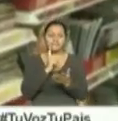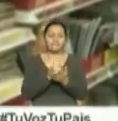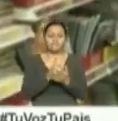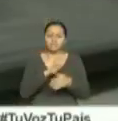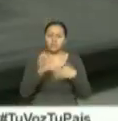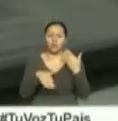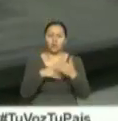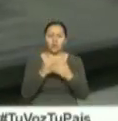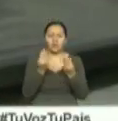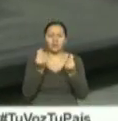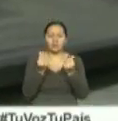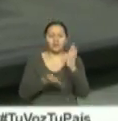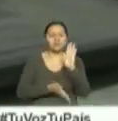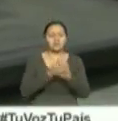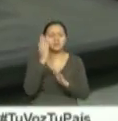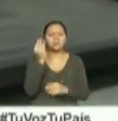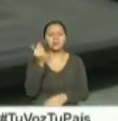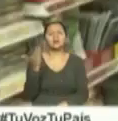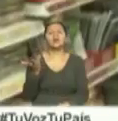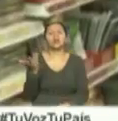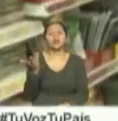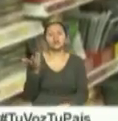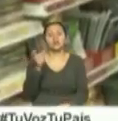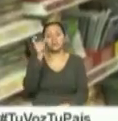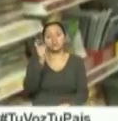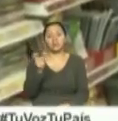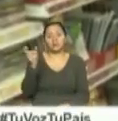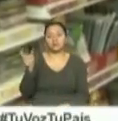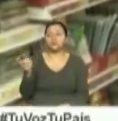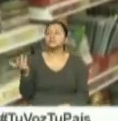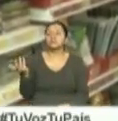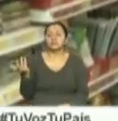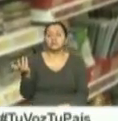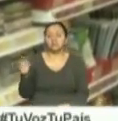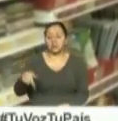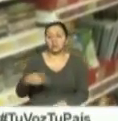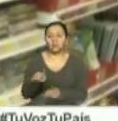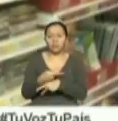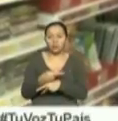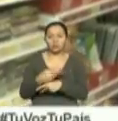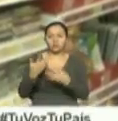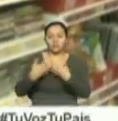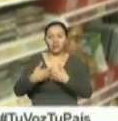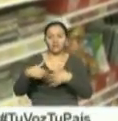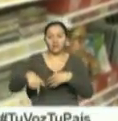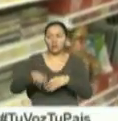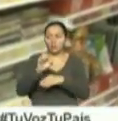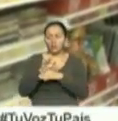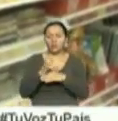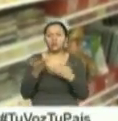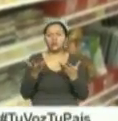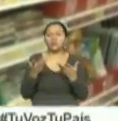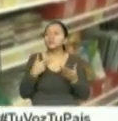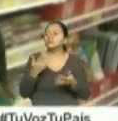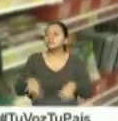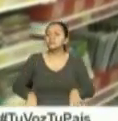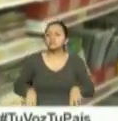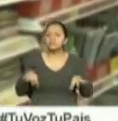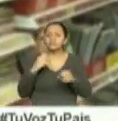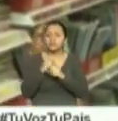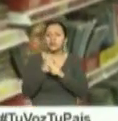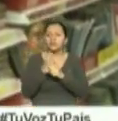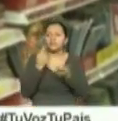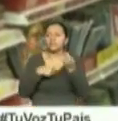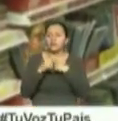llevando el dinero y las personas que producen aquí se quedan sin